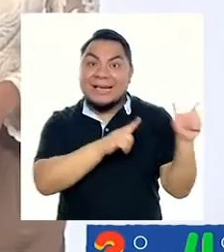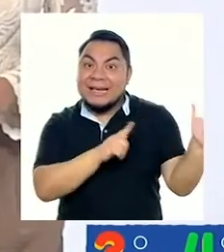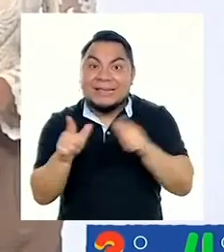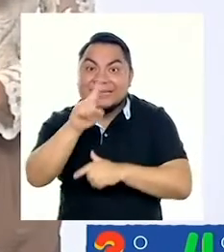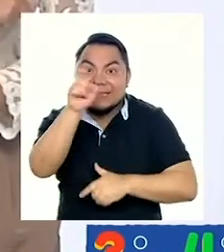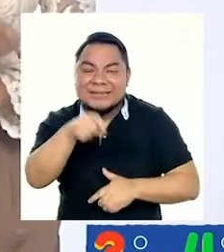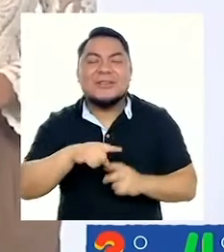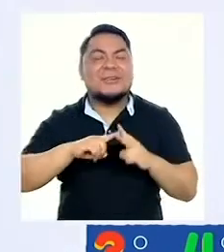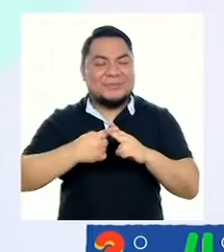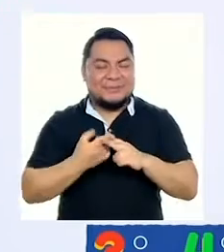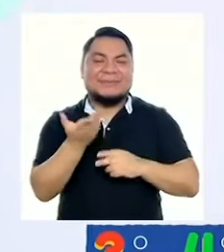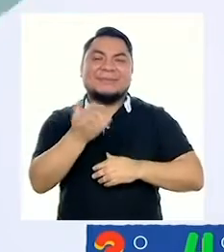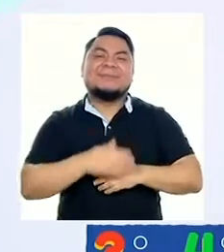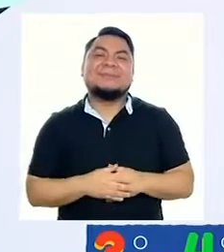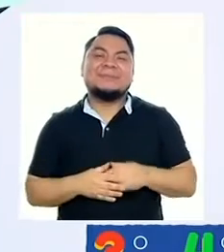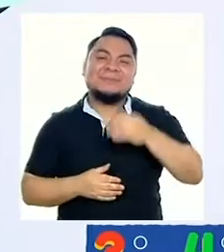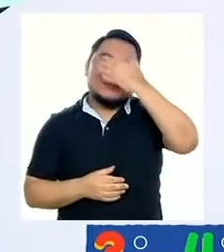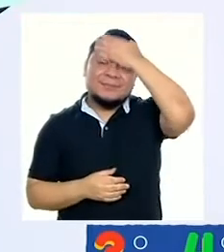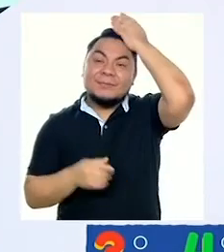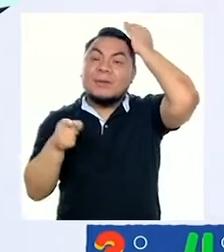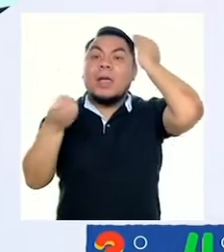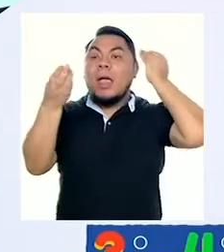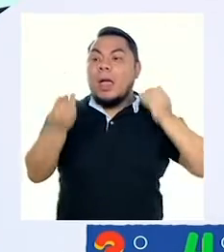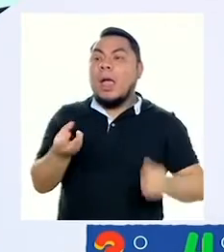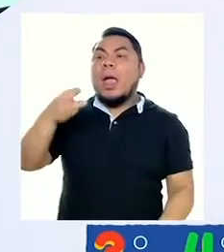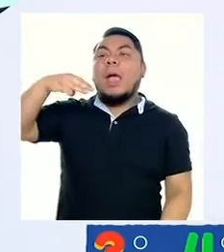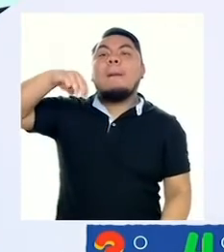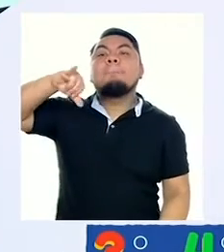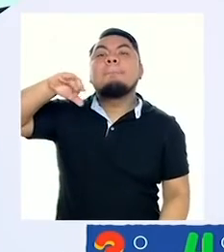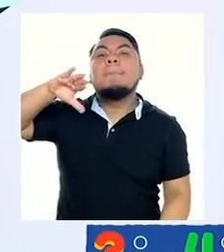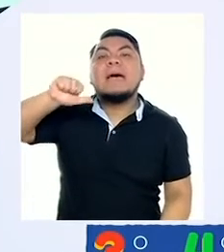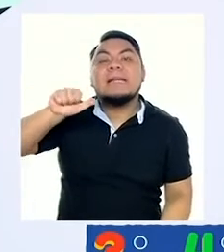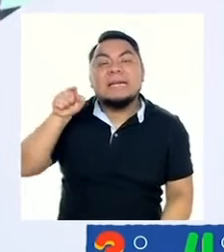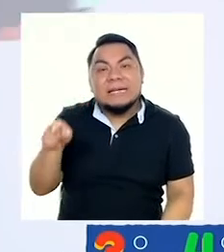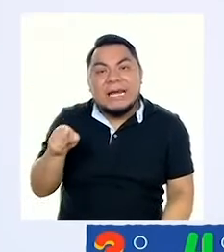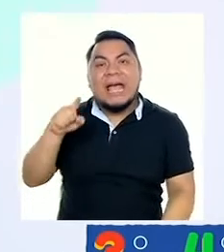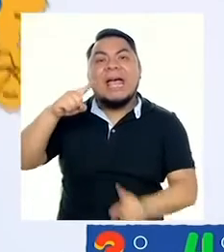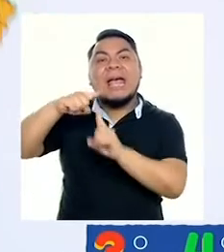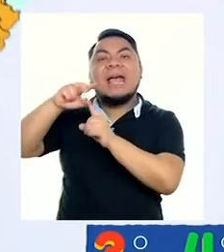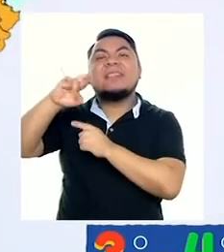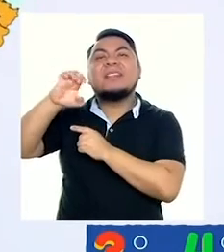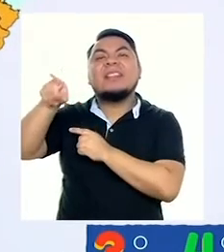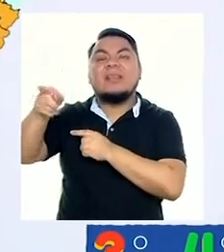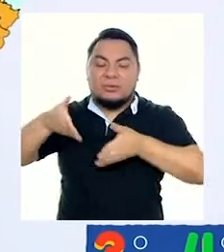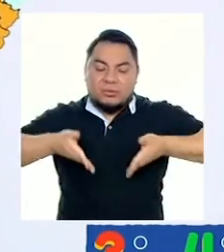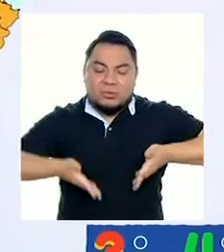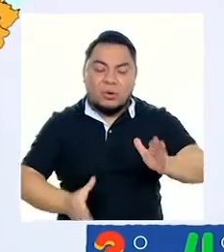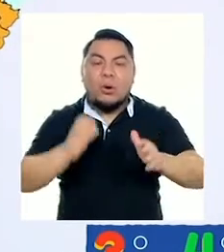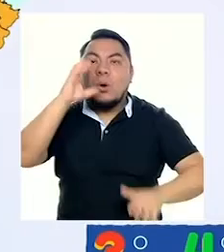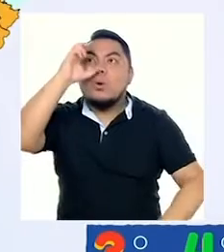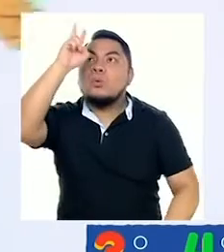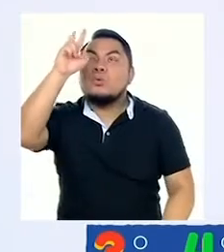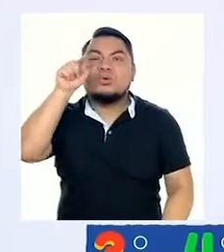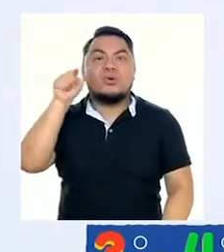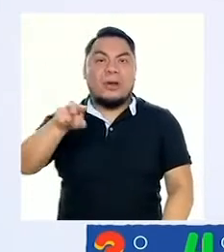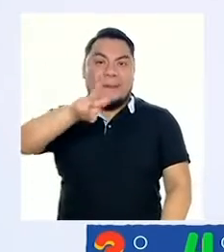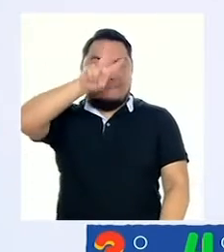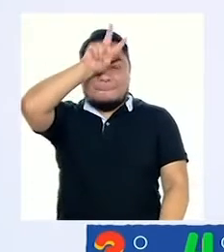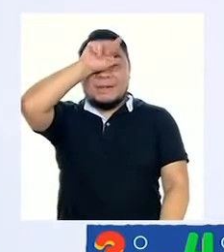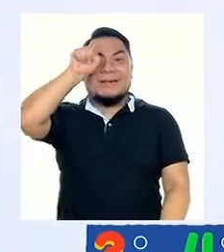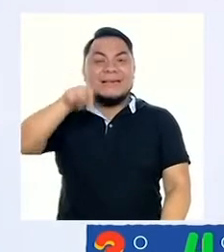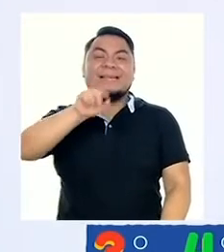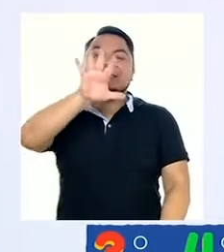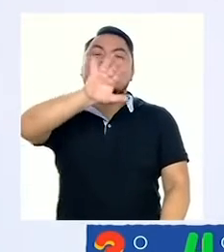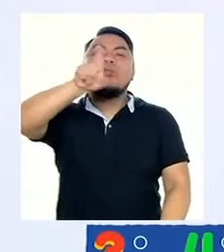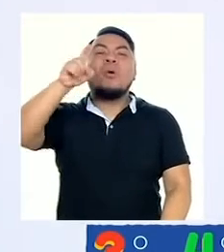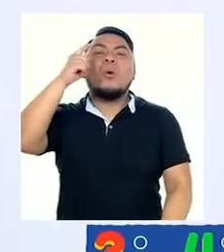preparados? ¡Comencemos! María Trinidad Enríquez Ladrón de Guevara nació en Cusco, en el Perú, un